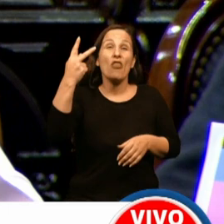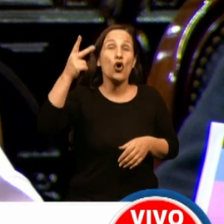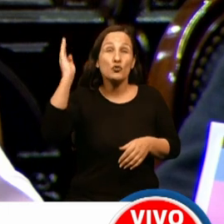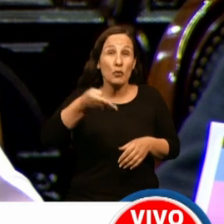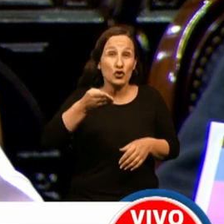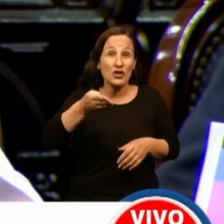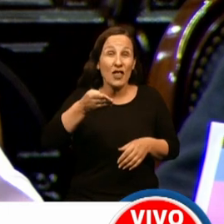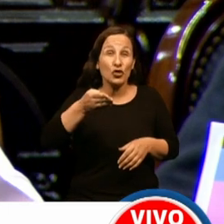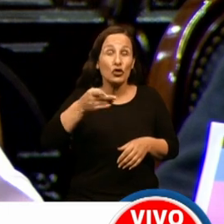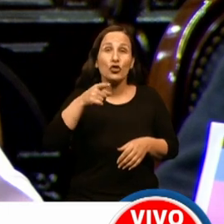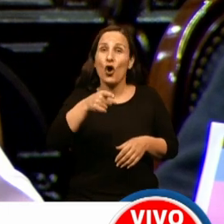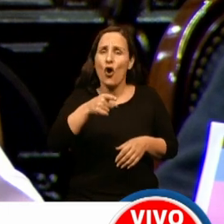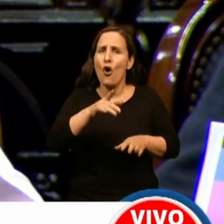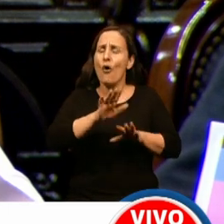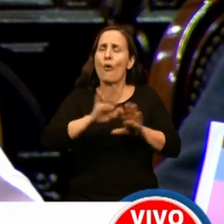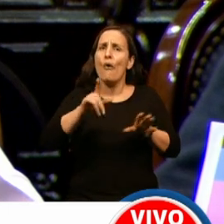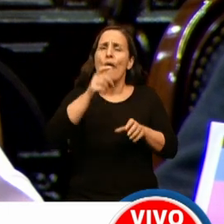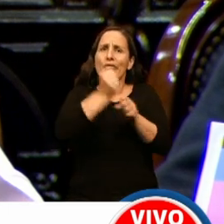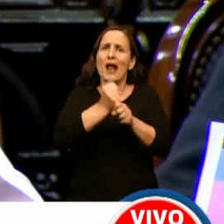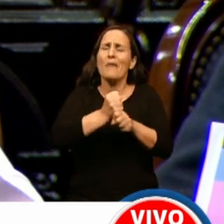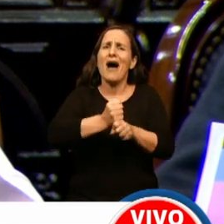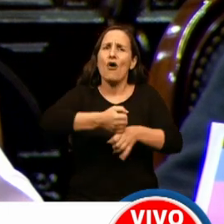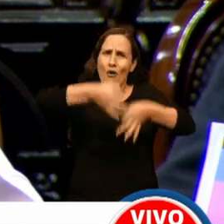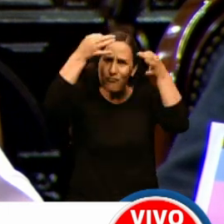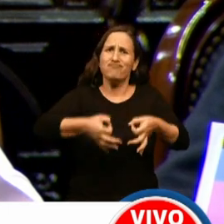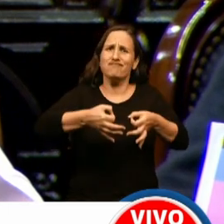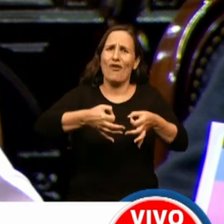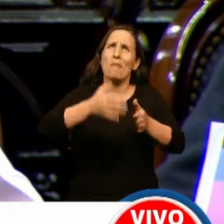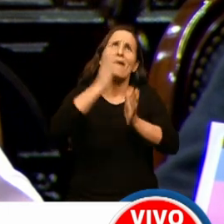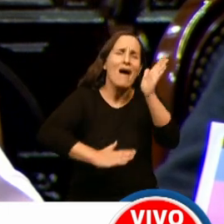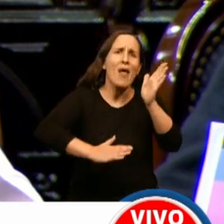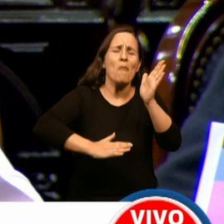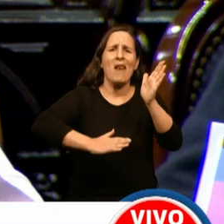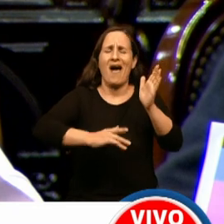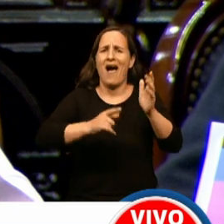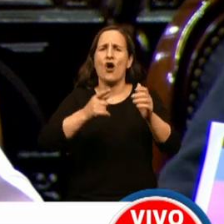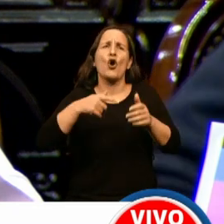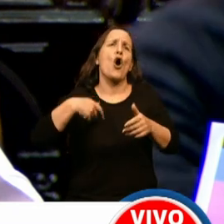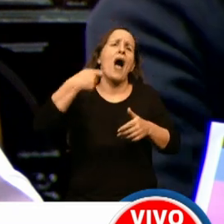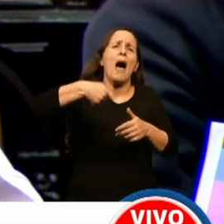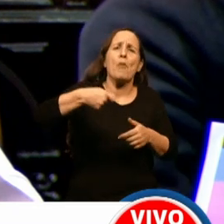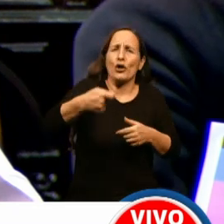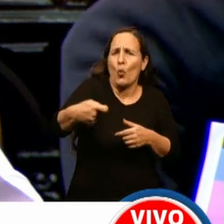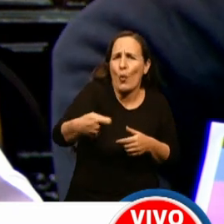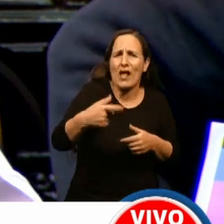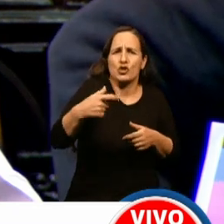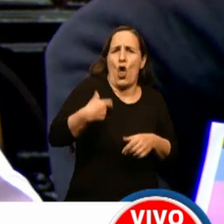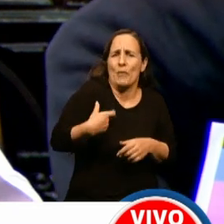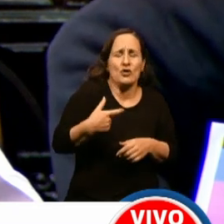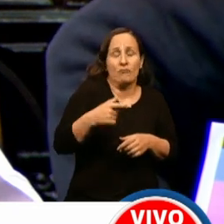ciento nunca pudo tener un empleo formal registrado con aportes jubilatorios con obra